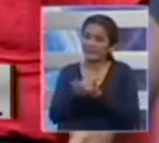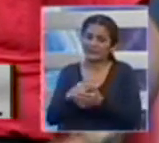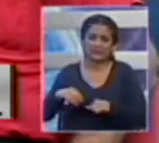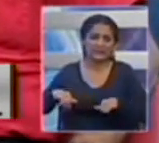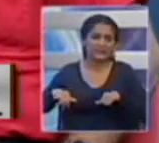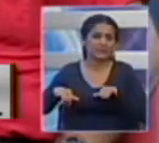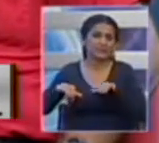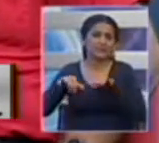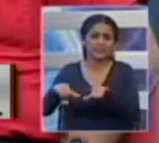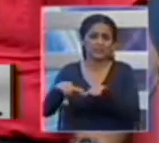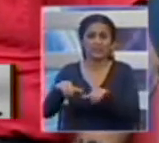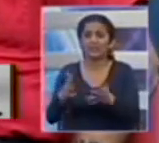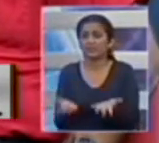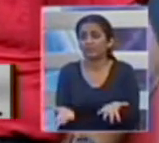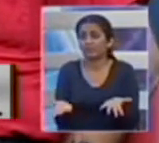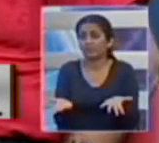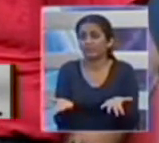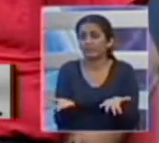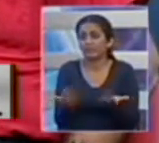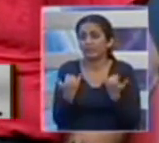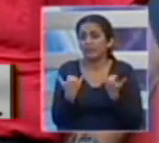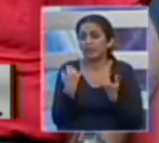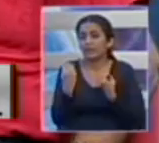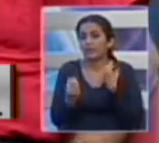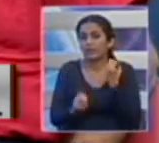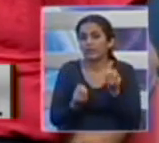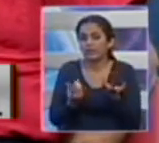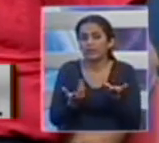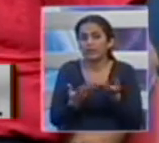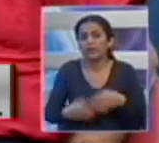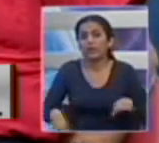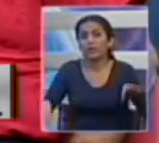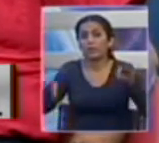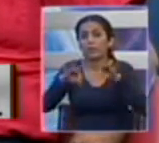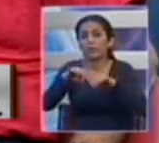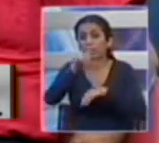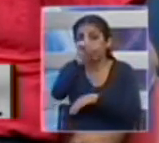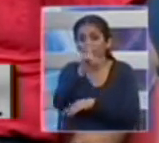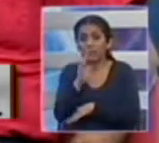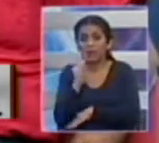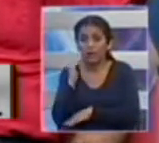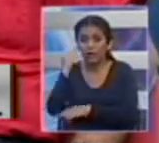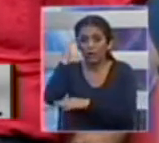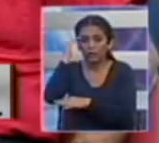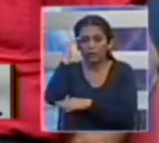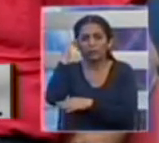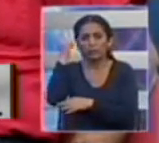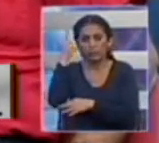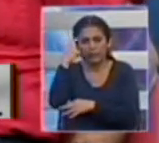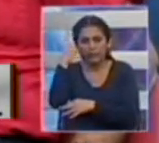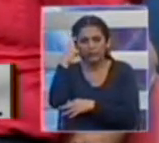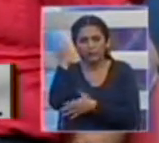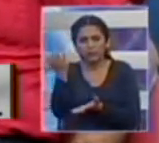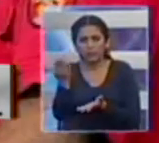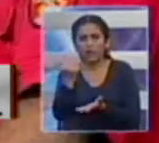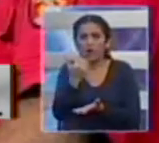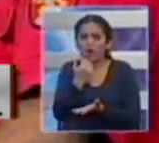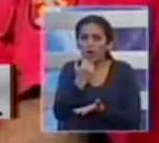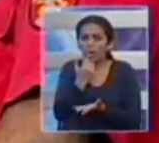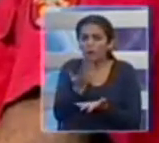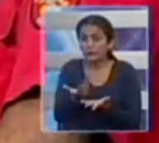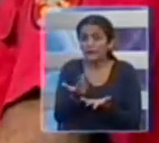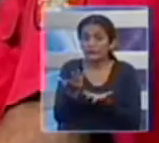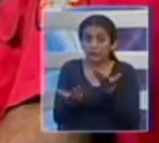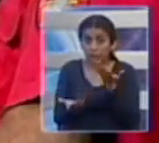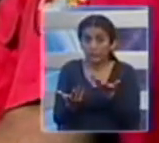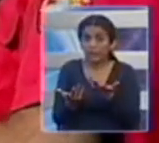la sociedad. La primera cosa es que el adulto entienda de que esto es un tema que, si se lo va a manipular, no lo pueden manipular los niños.